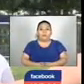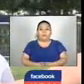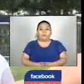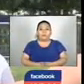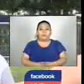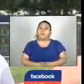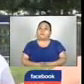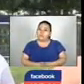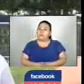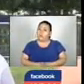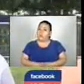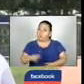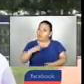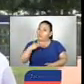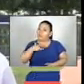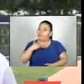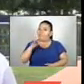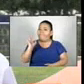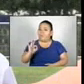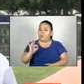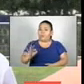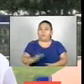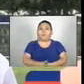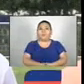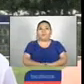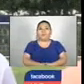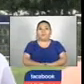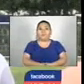Pues sí, yo siento que he mejorado bastante. Ya como